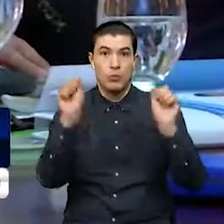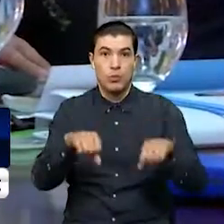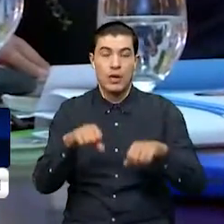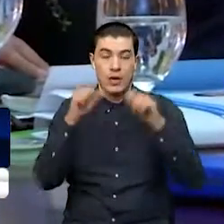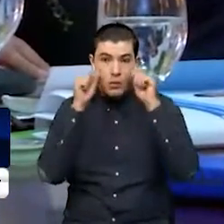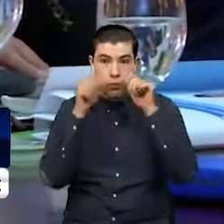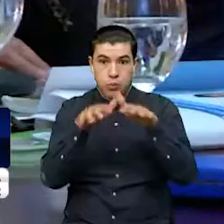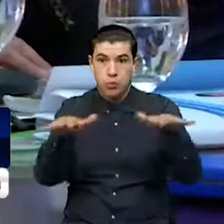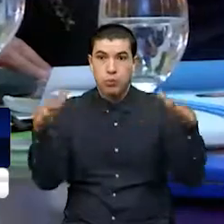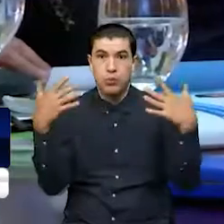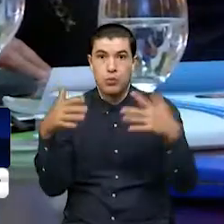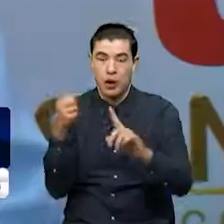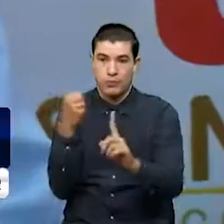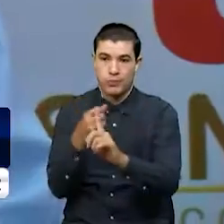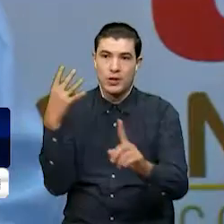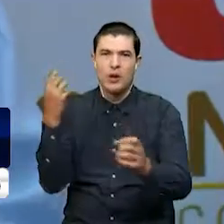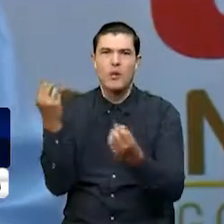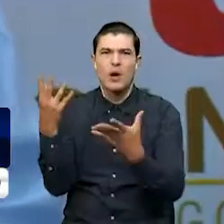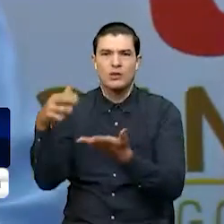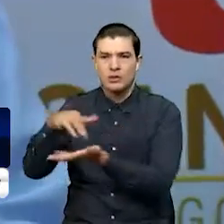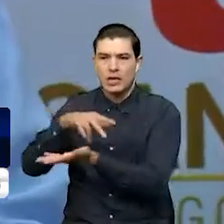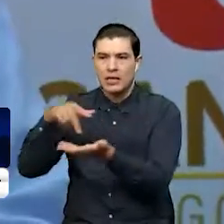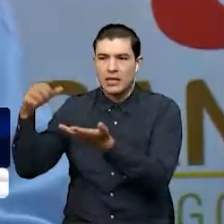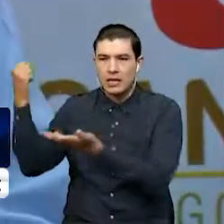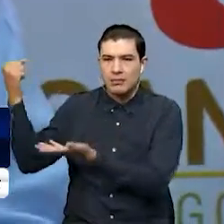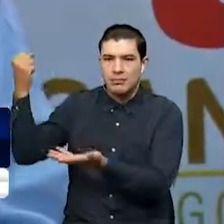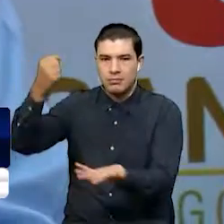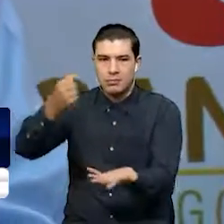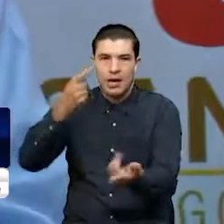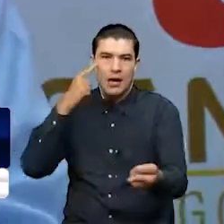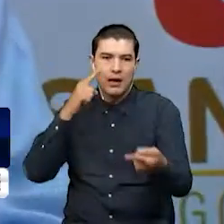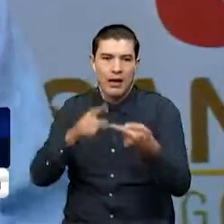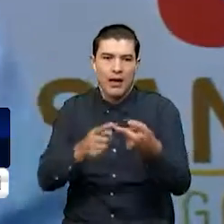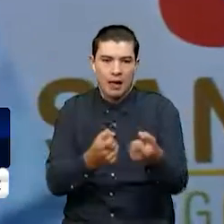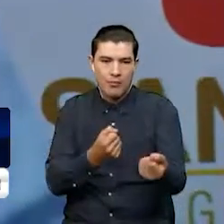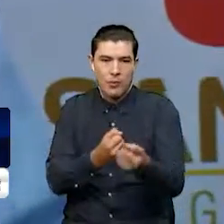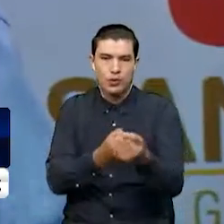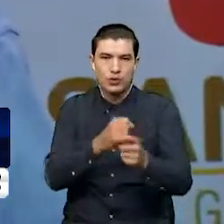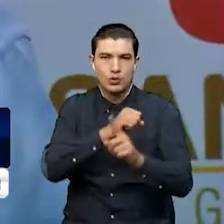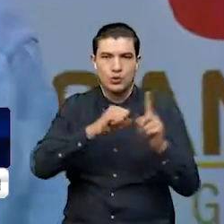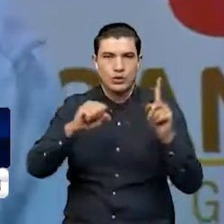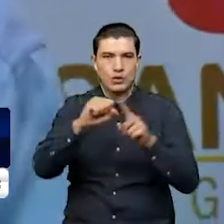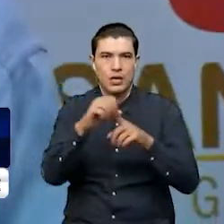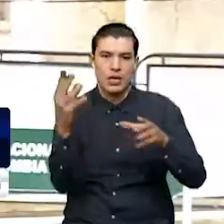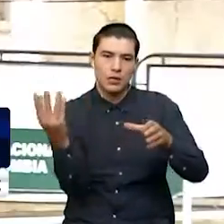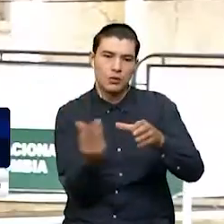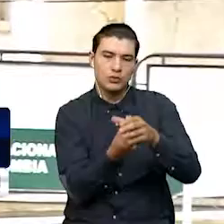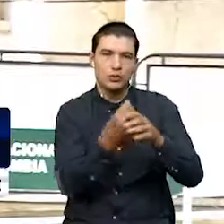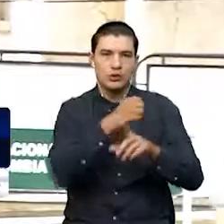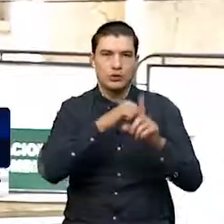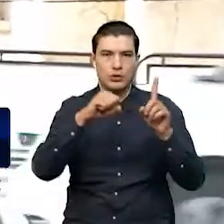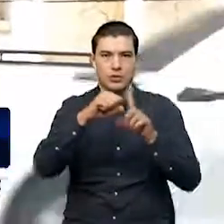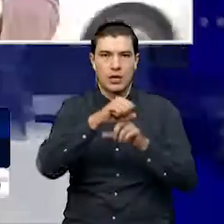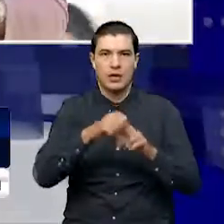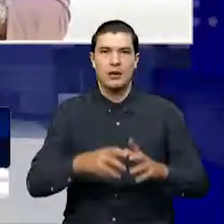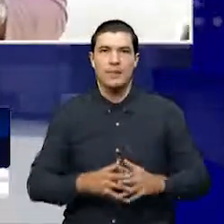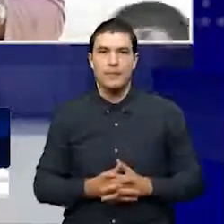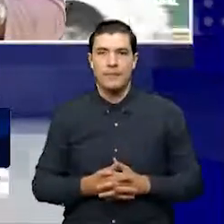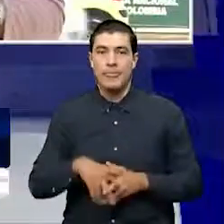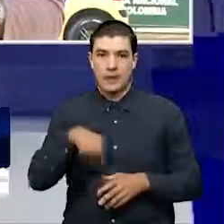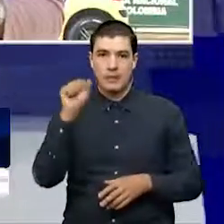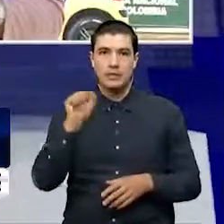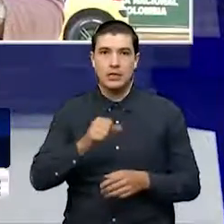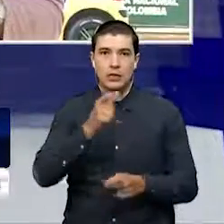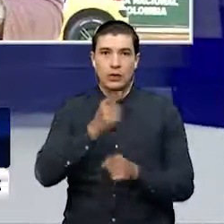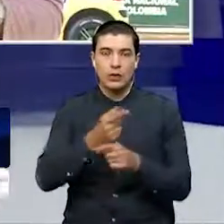visibilizar cuánto invierte el territorio en las expectativas sociales y en la inclusión del aparato social muy bien compañeros pues